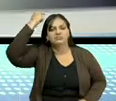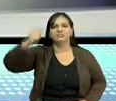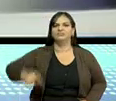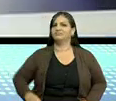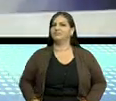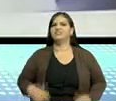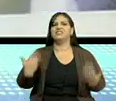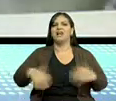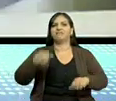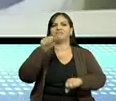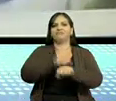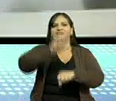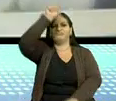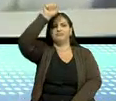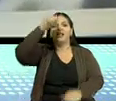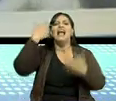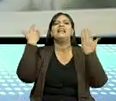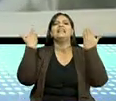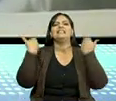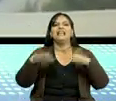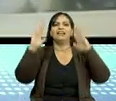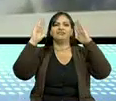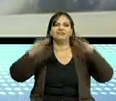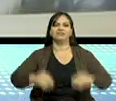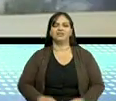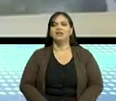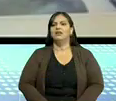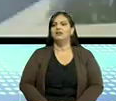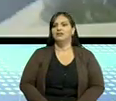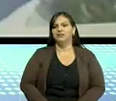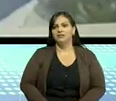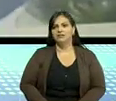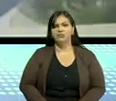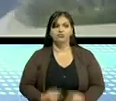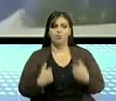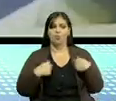soy yo? Ese no, que será mi hermano. Que será mi vecino. Ahí está. Ahí está la cosa. Atrasa.